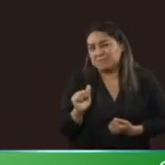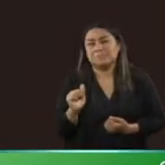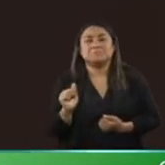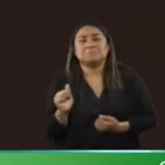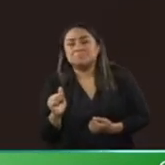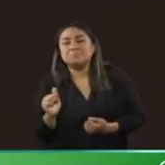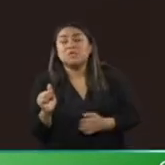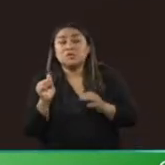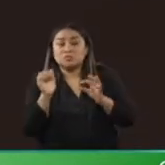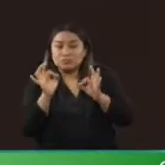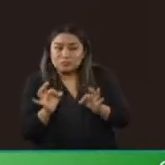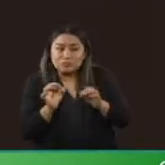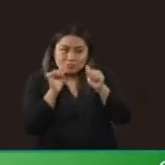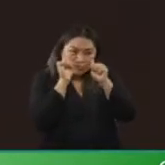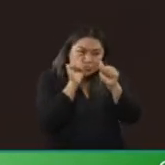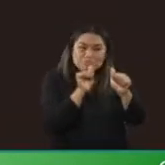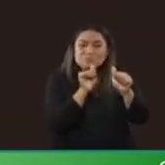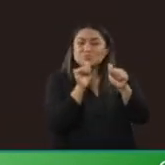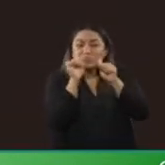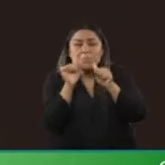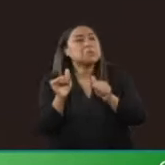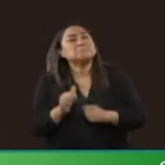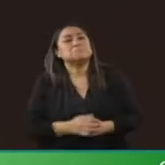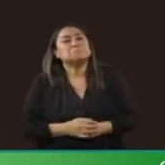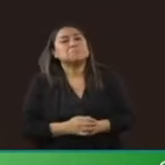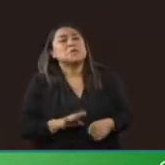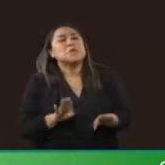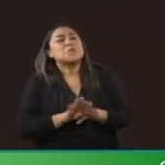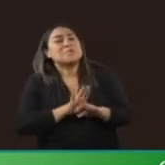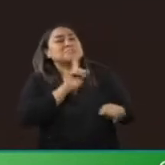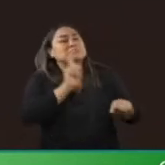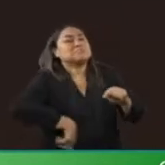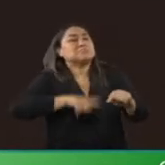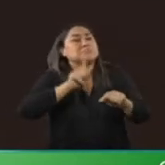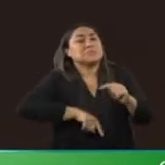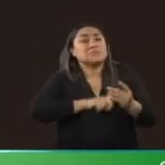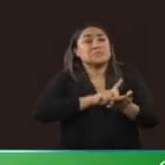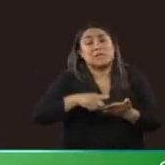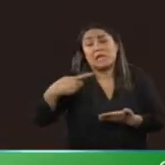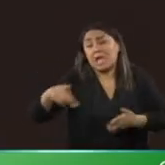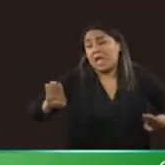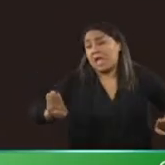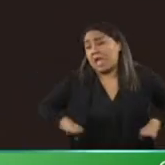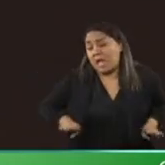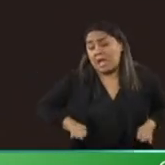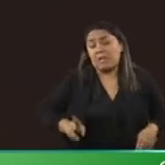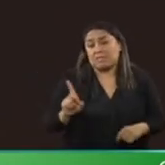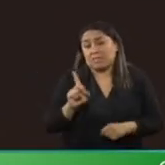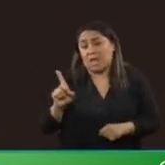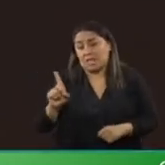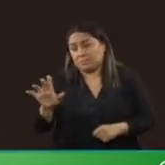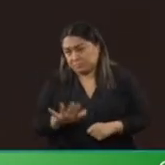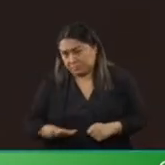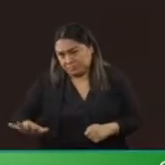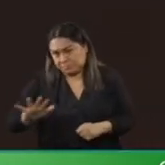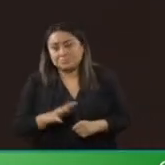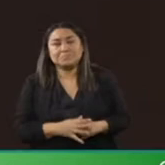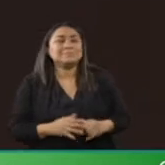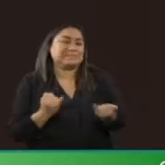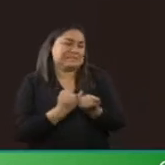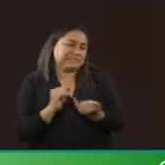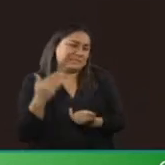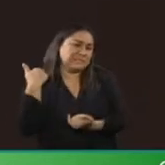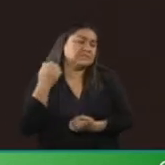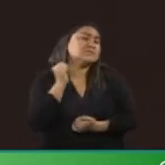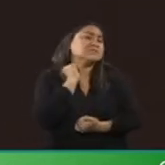democrática y muy antiderechos Esa es la esencia de la derecha pero aquí también hace poco un senador